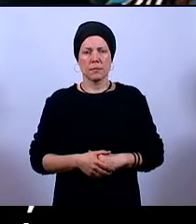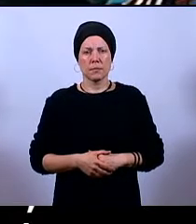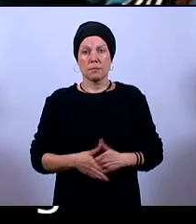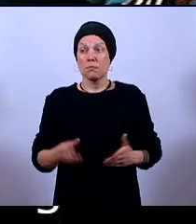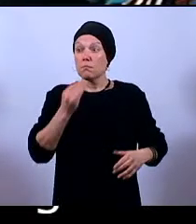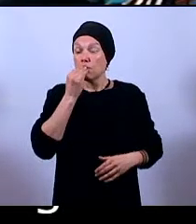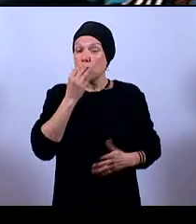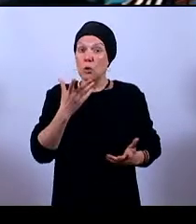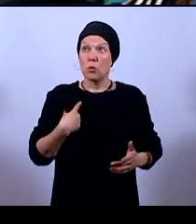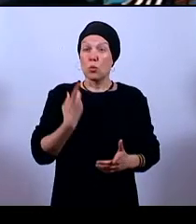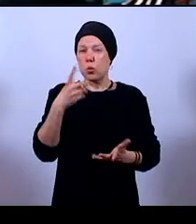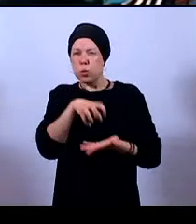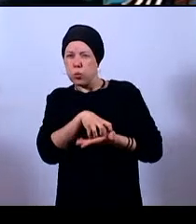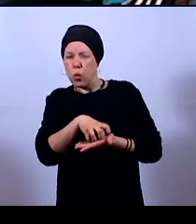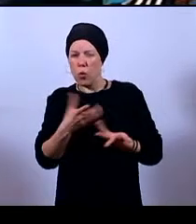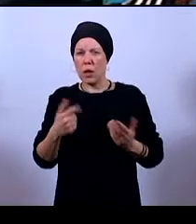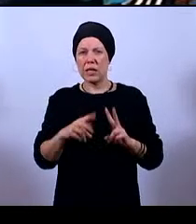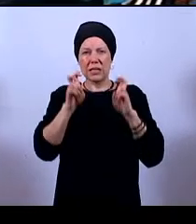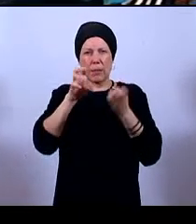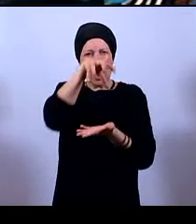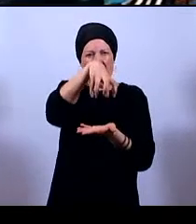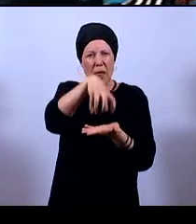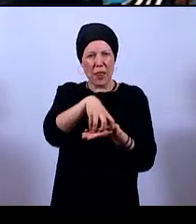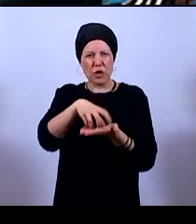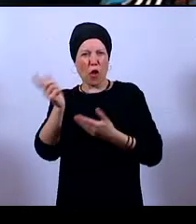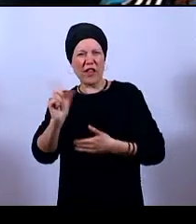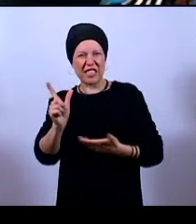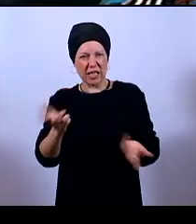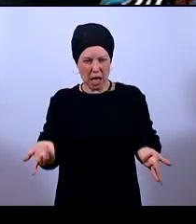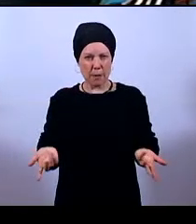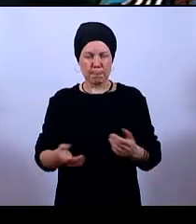Bueno, quizás una duda respecto al centro de Llerena.